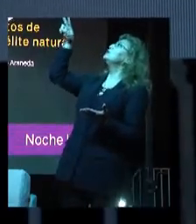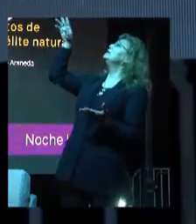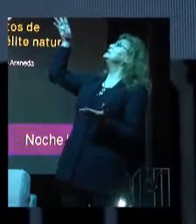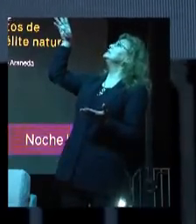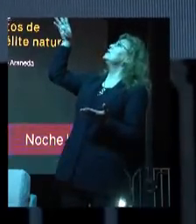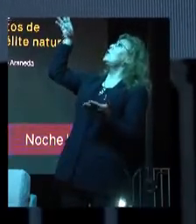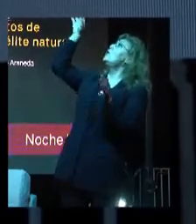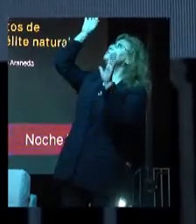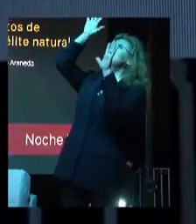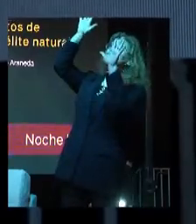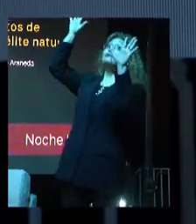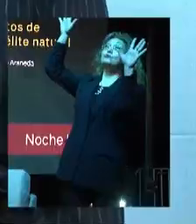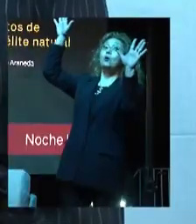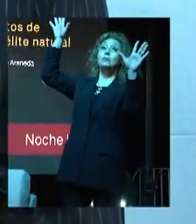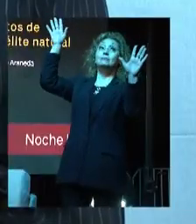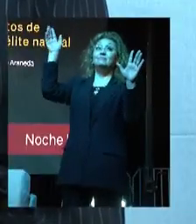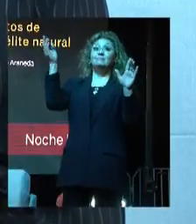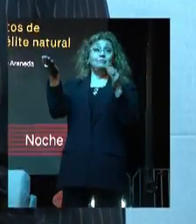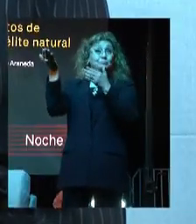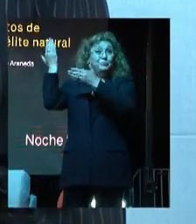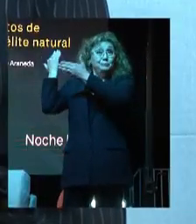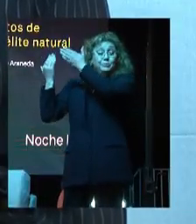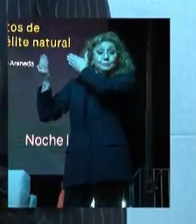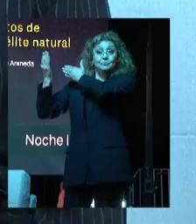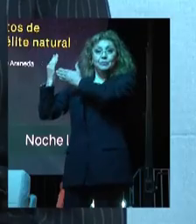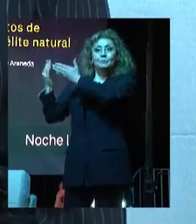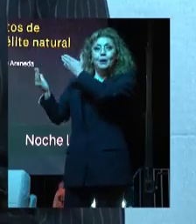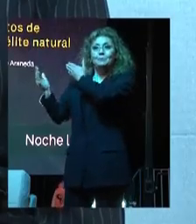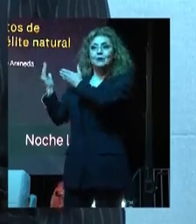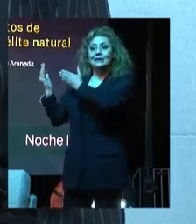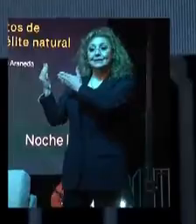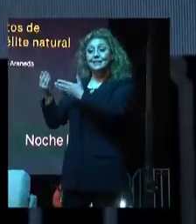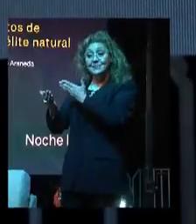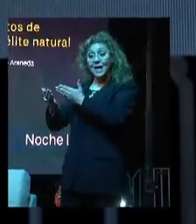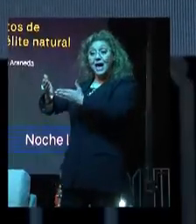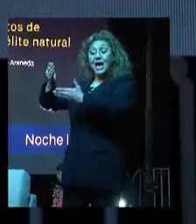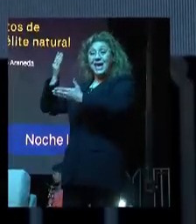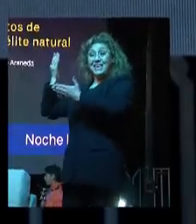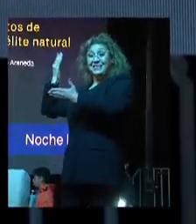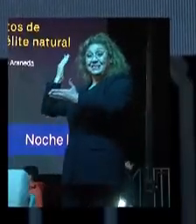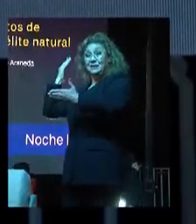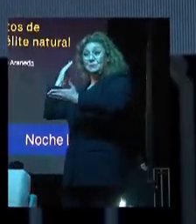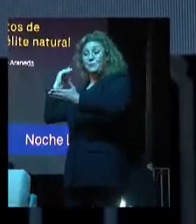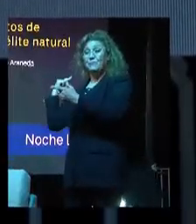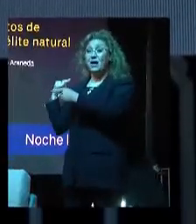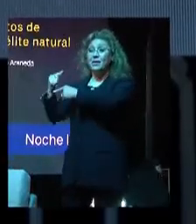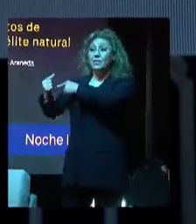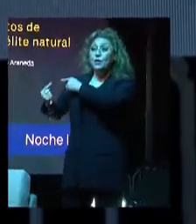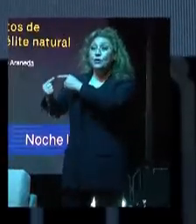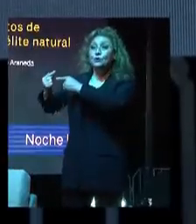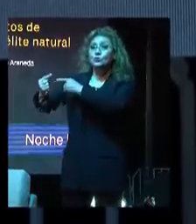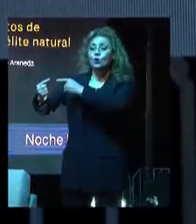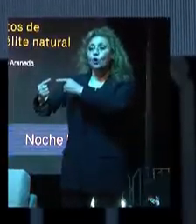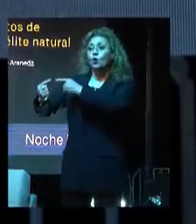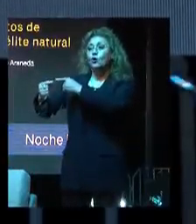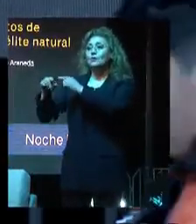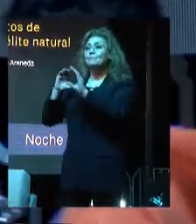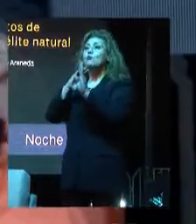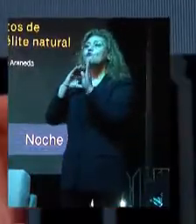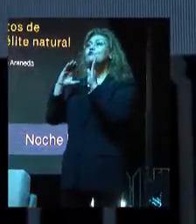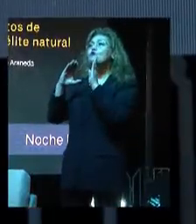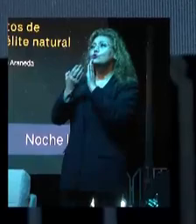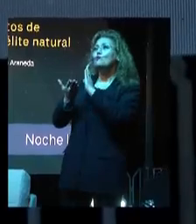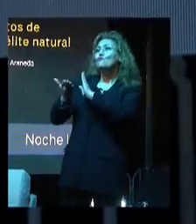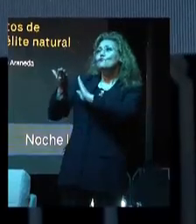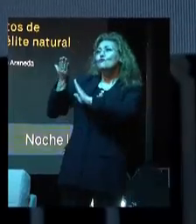el cielo lo miraron a lo mejor desde antes de los babilonios, y a lo mejor las culturas